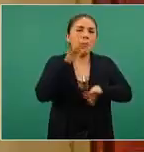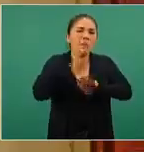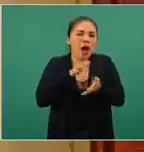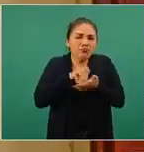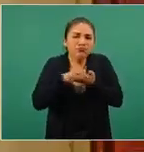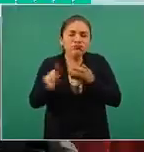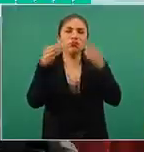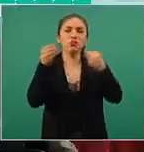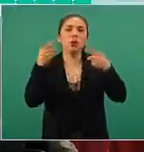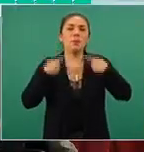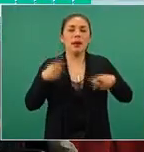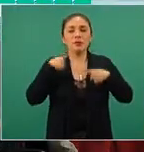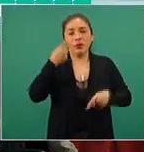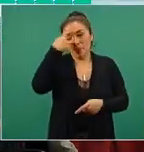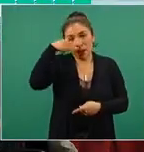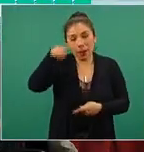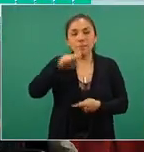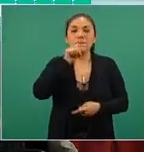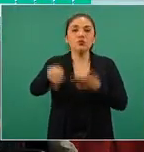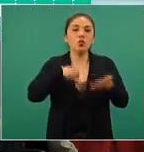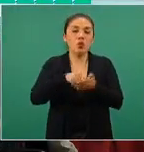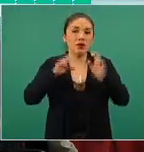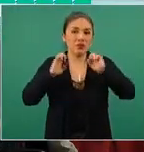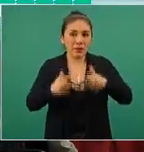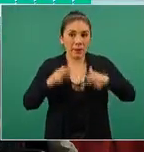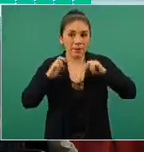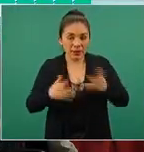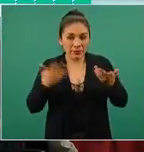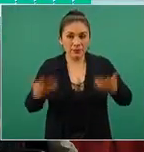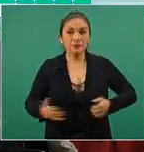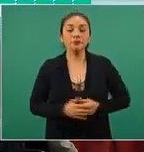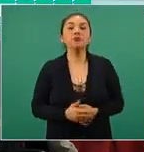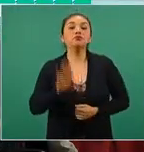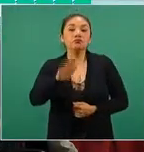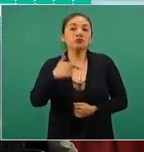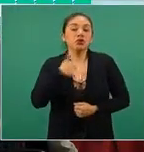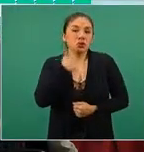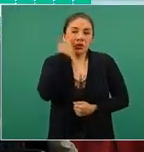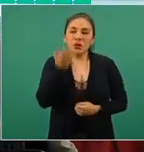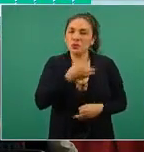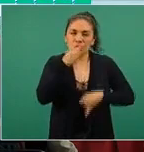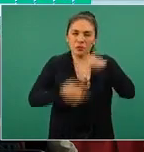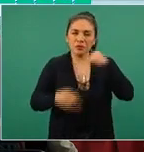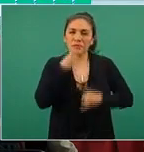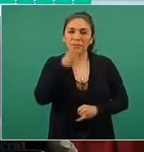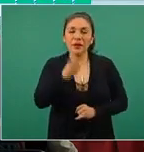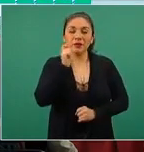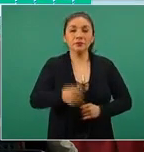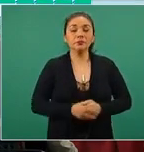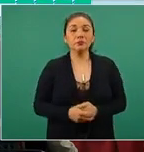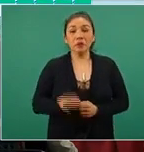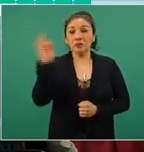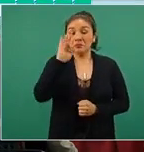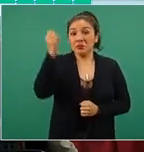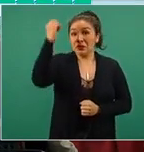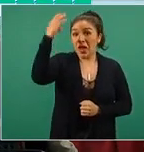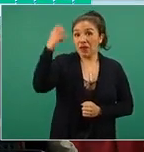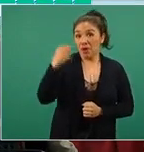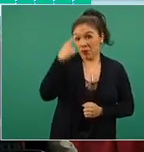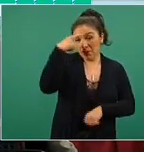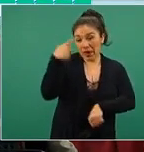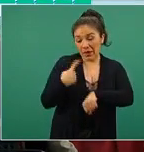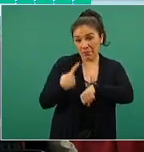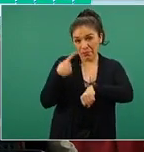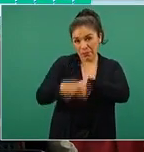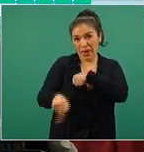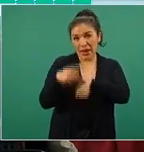pobladas que se asientan en el territorio chiapaneco. Y yo quisiera nada más concluir. Si ese semáforo de riesgo